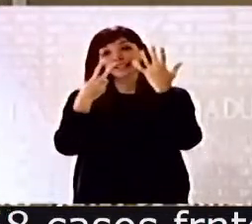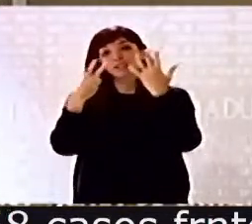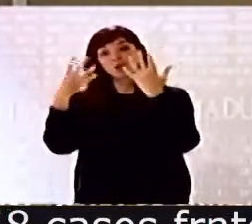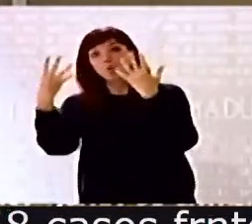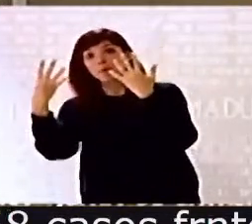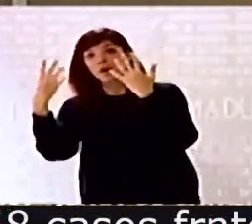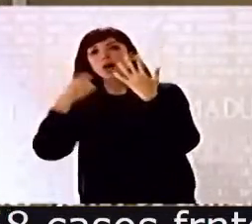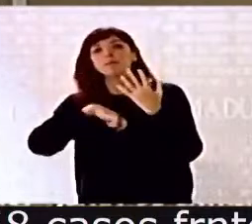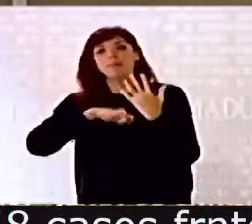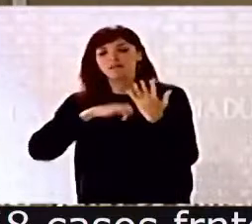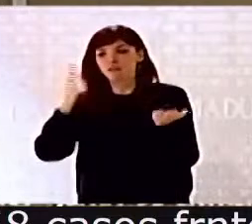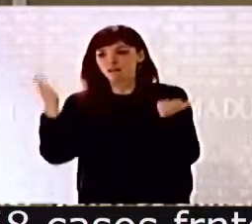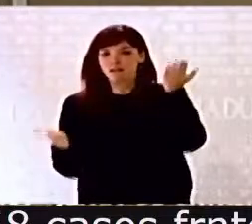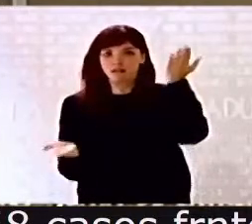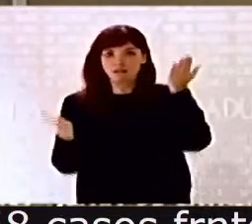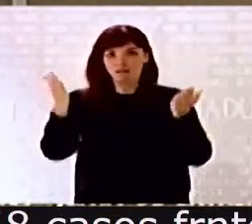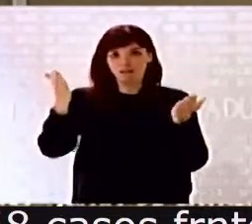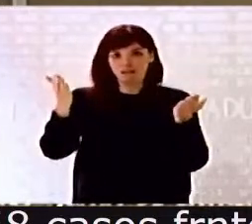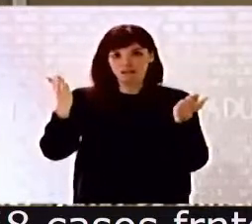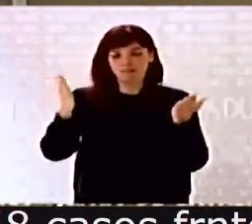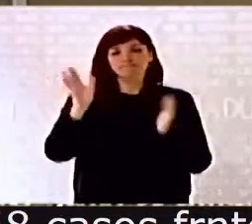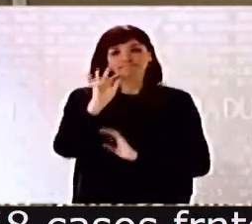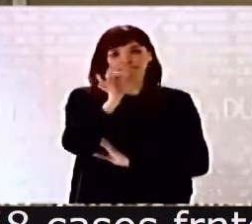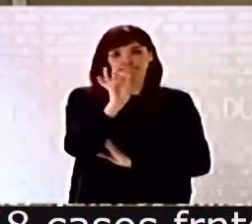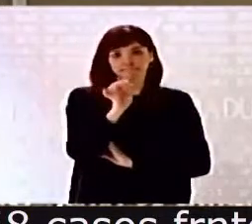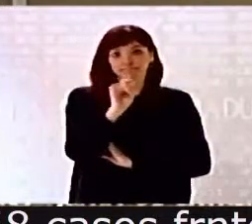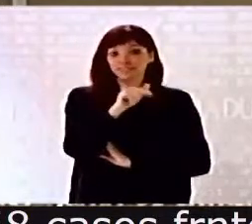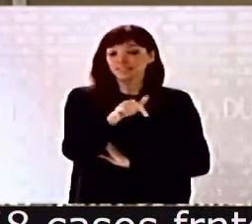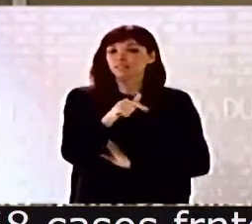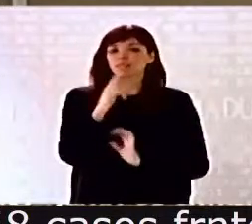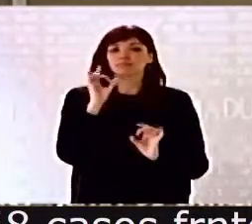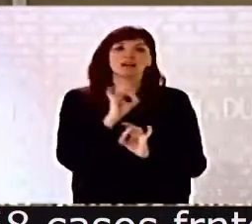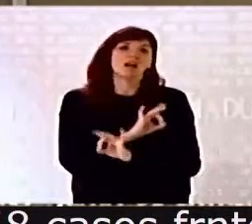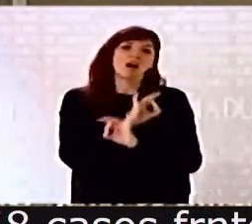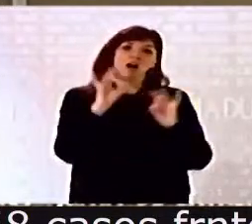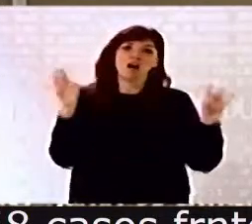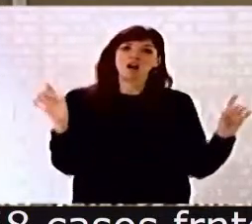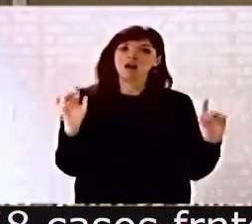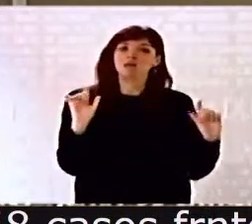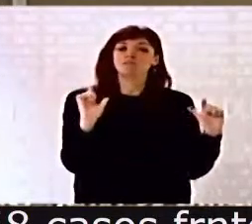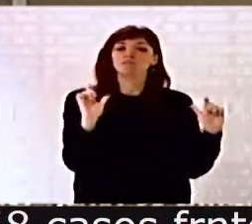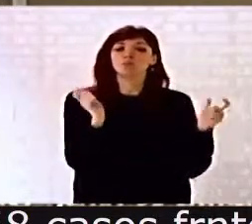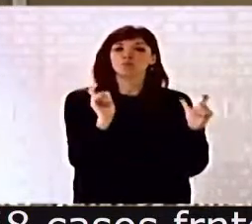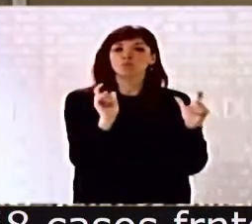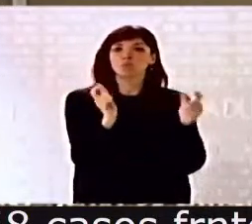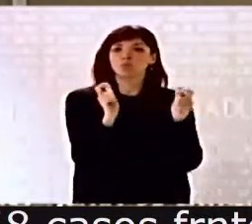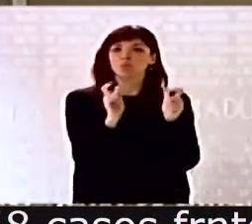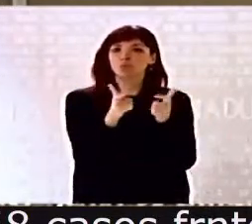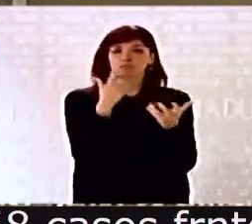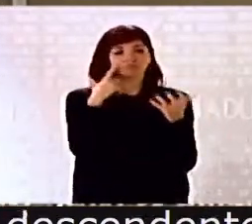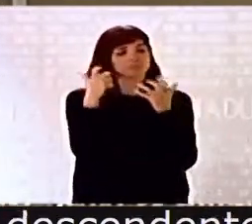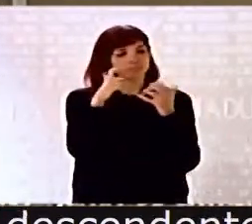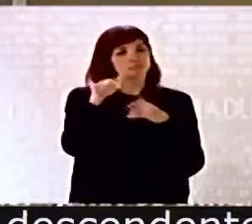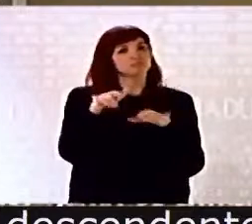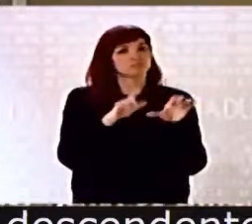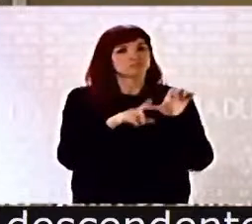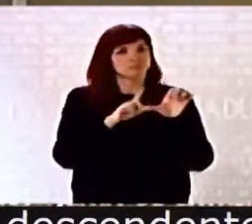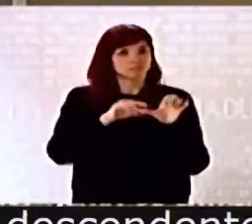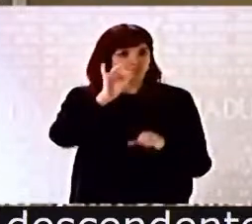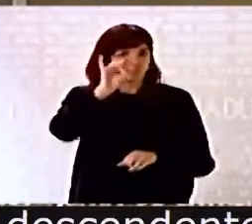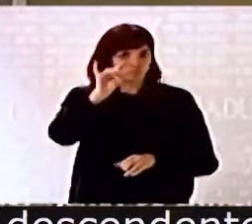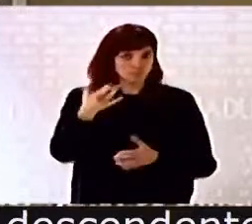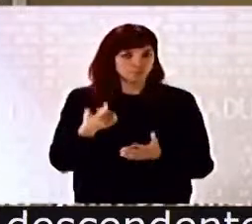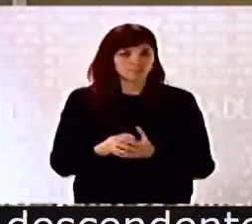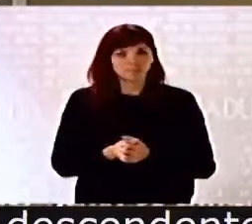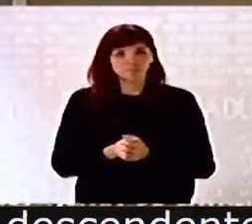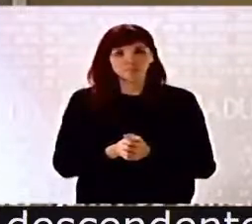país. Y ahí sí la tendencia claramente es descendente en el ámbito de la comunidad autónoma de Extremadura.